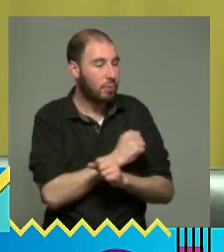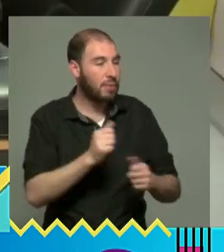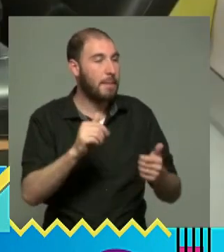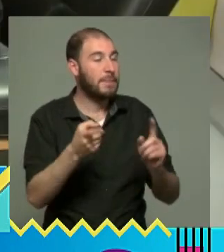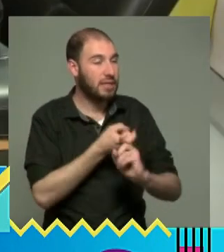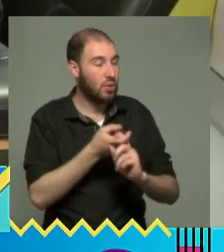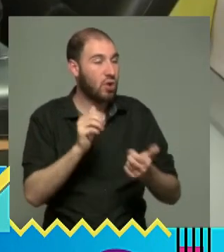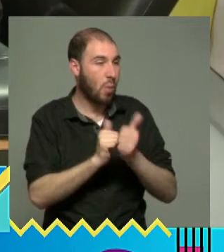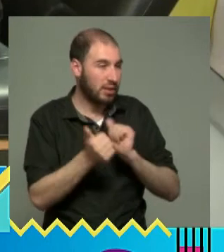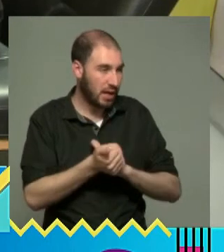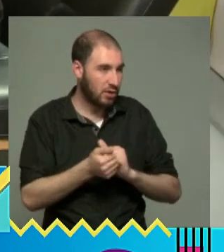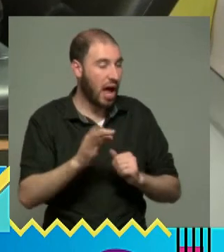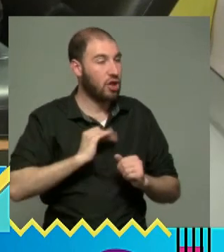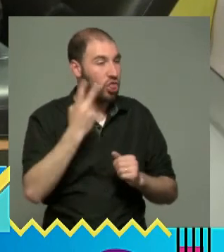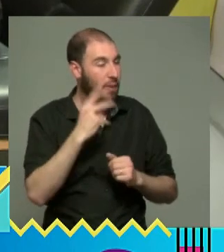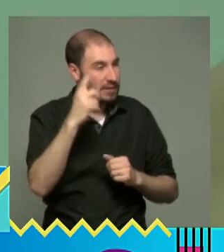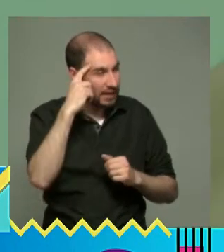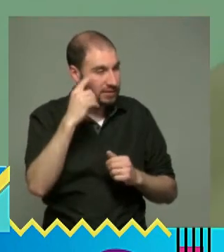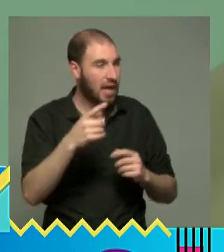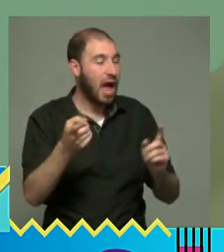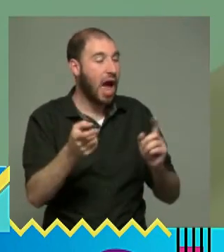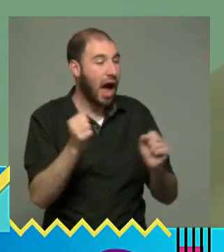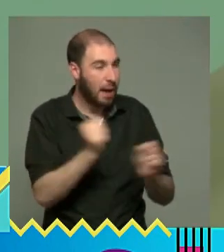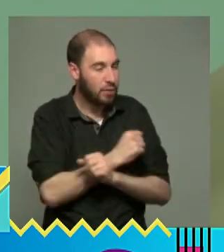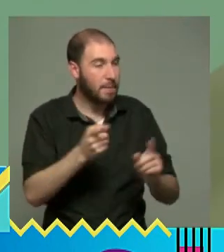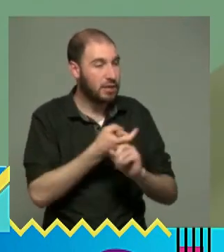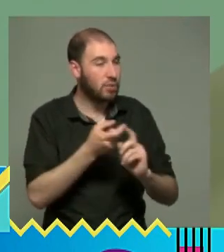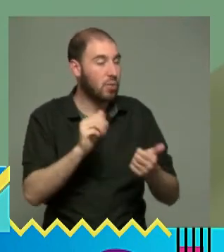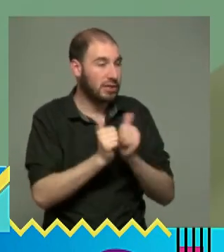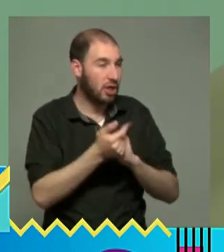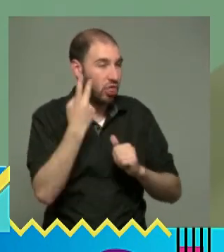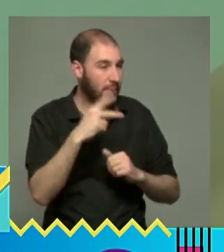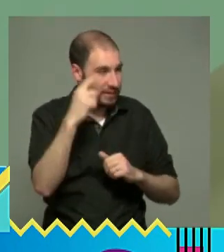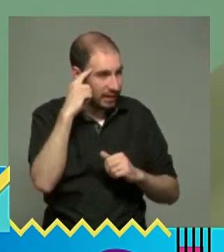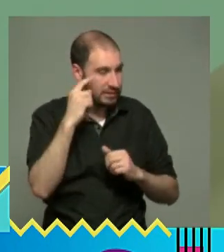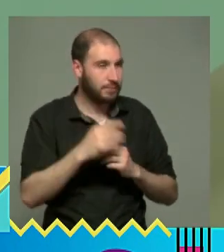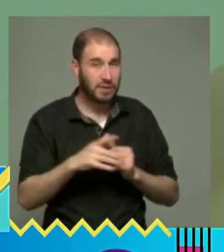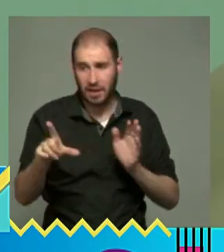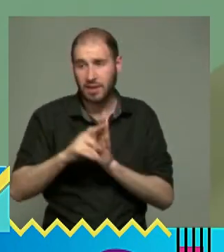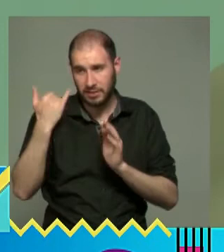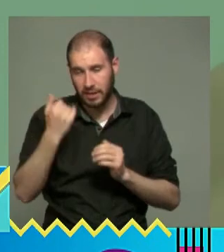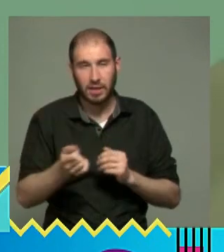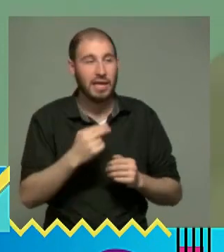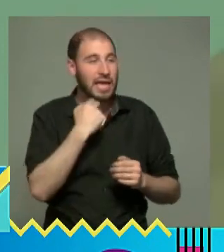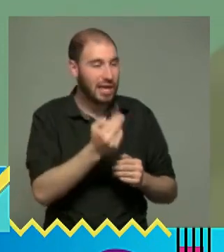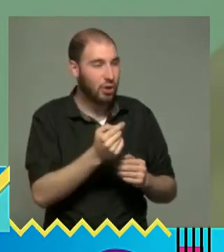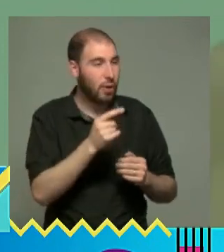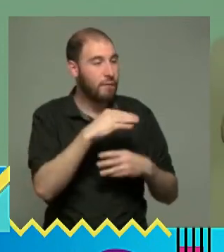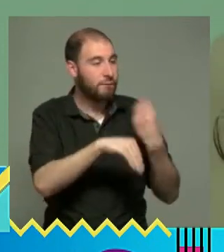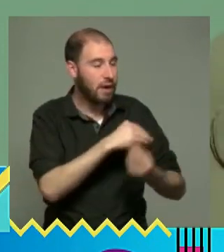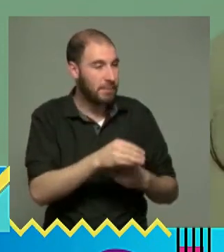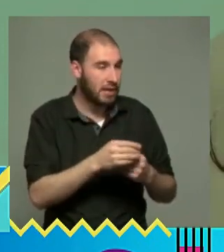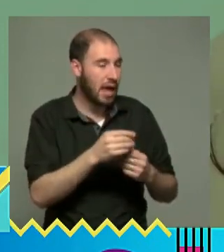matrimonio igualitario en 2010, aprobamos matrimonio igualitario en 2010, Claro. y si un Sí, chico, la ley está, sí. hijo de padre de una